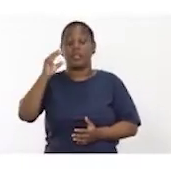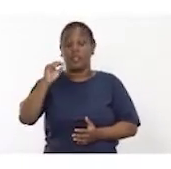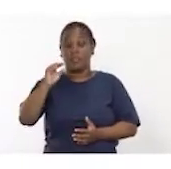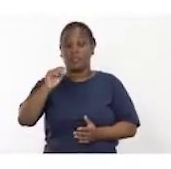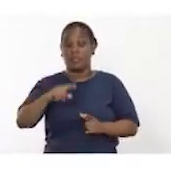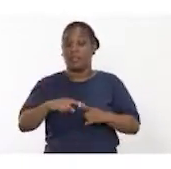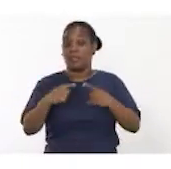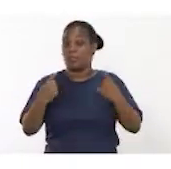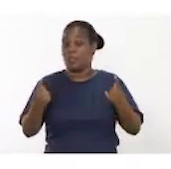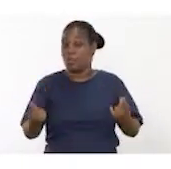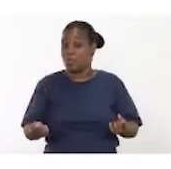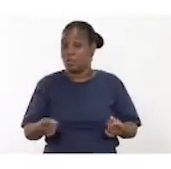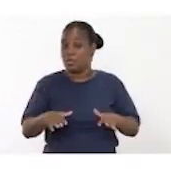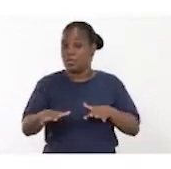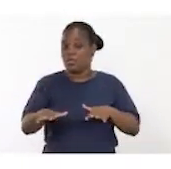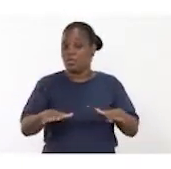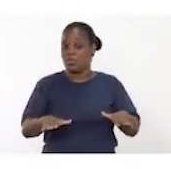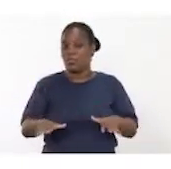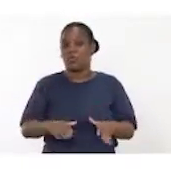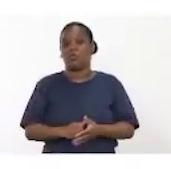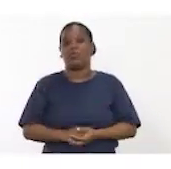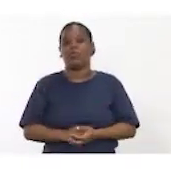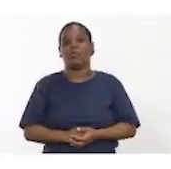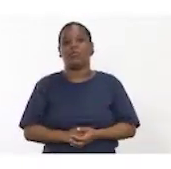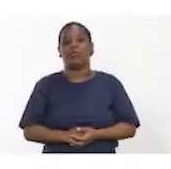por qué ese movimiento.